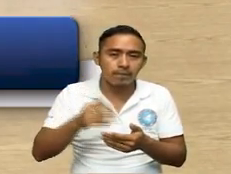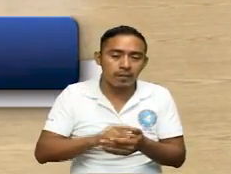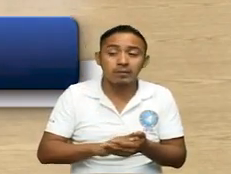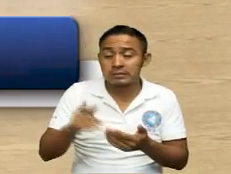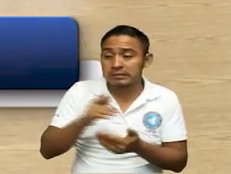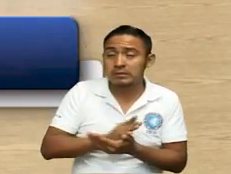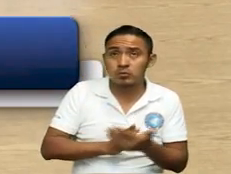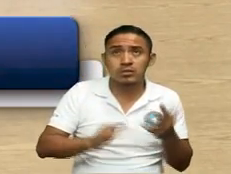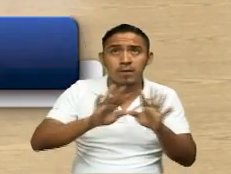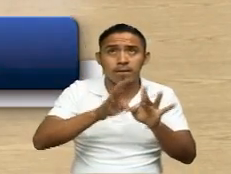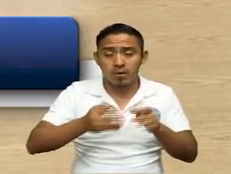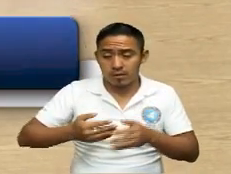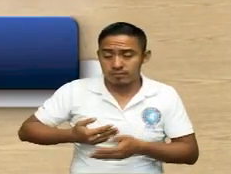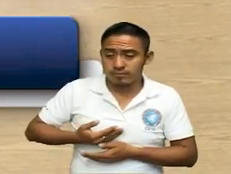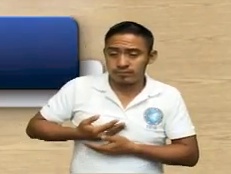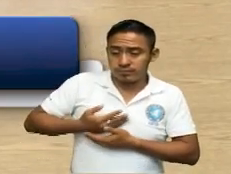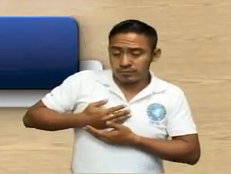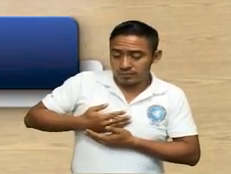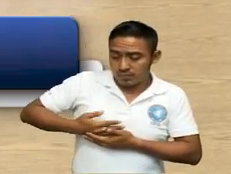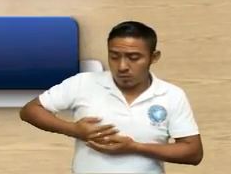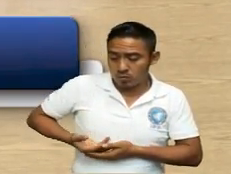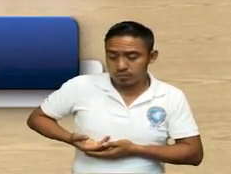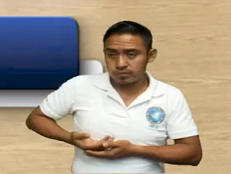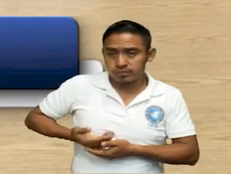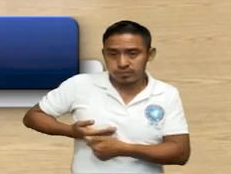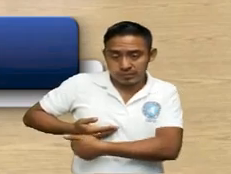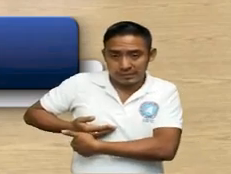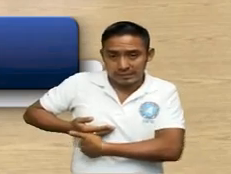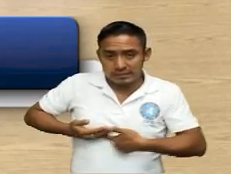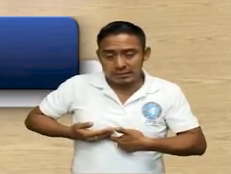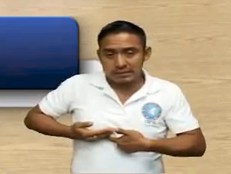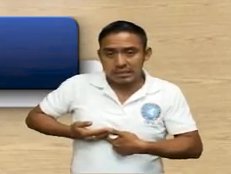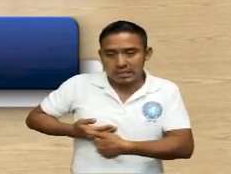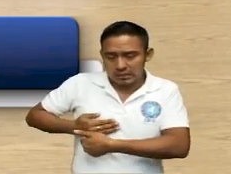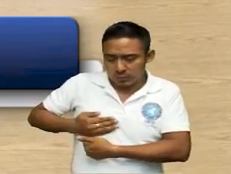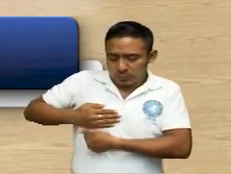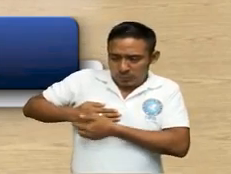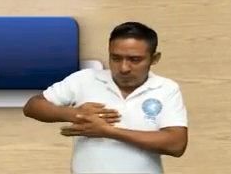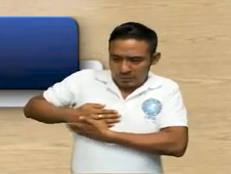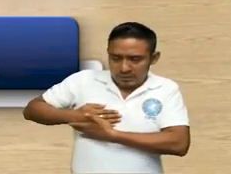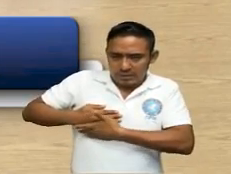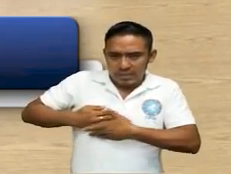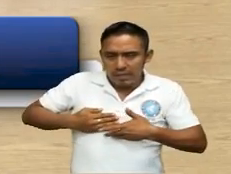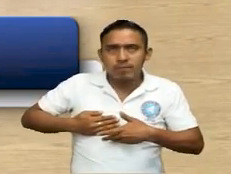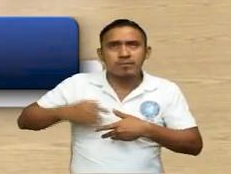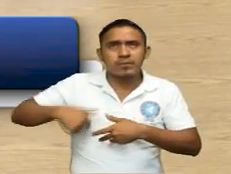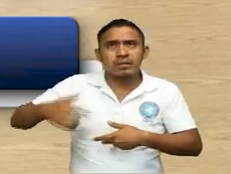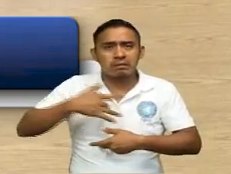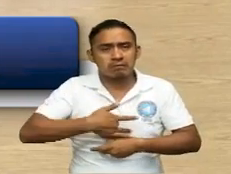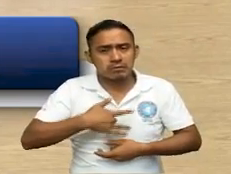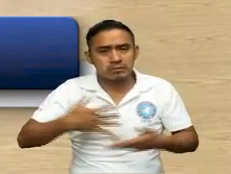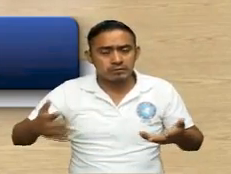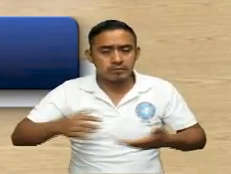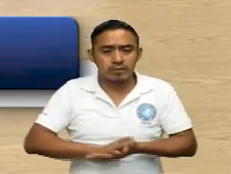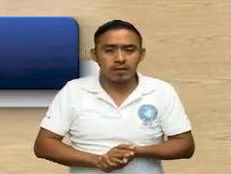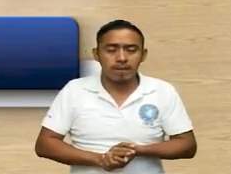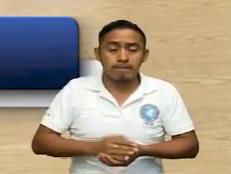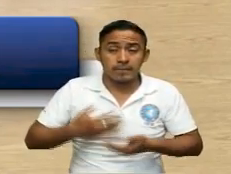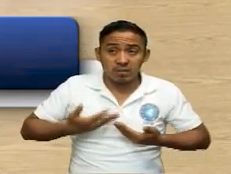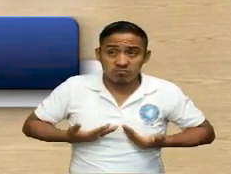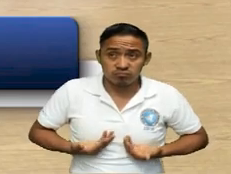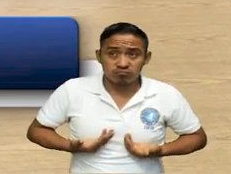mostrar, en donde vamos a tener que el intertrigo candidiásico se presenta en todas aquellas zonas de flexión. Estamos hablando debajo de las mamas,